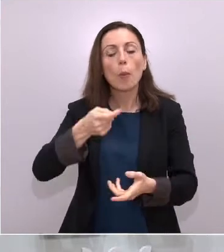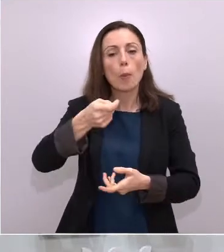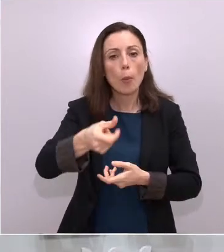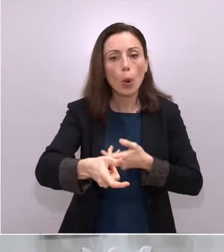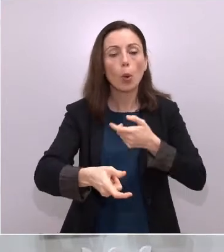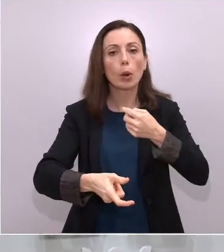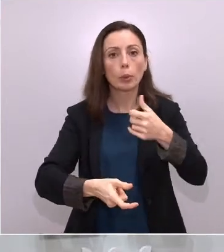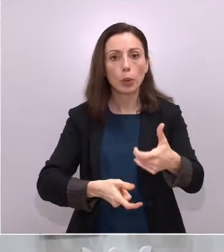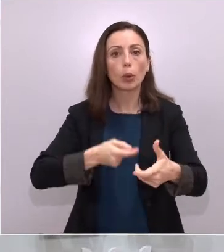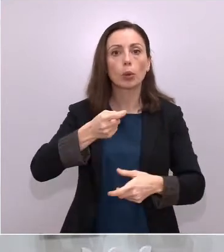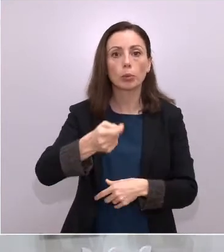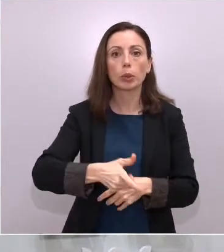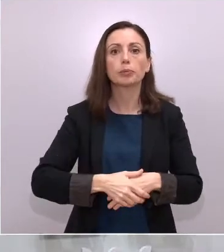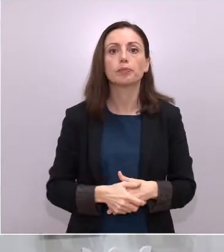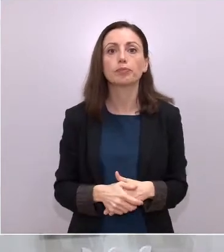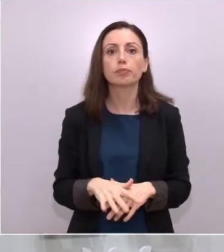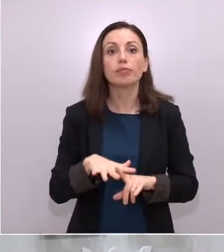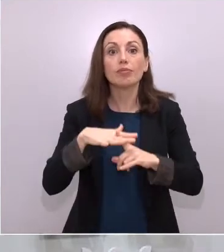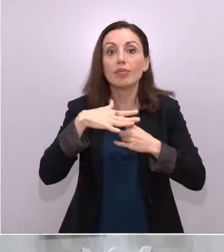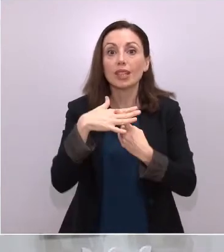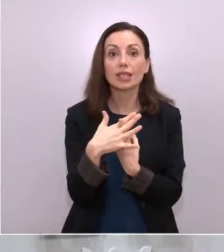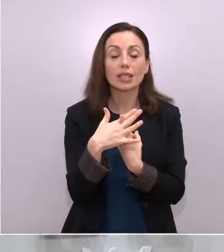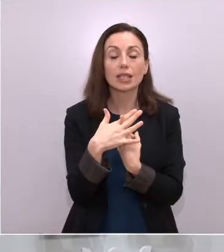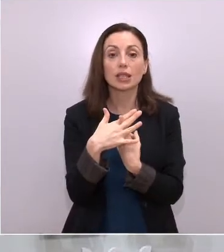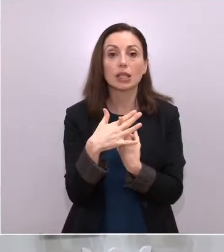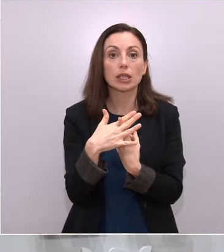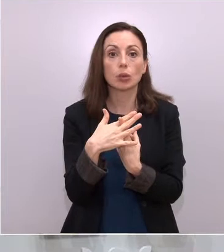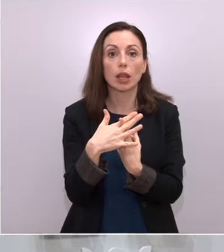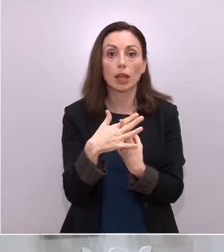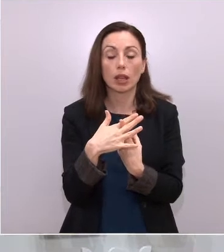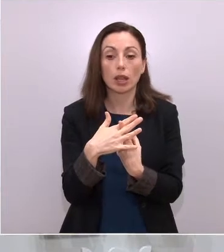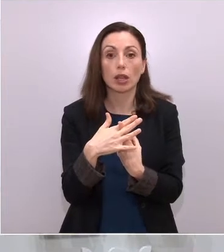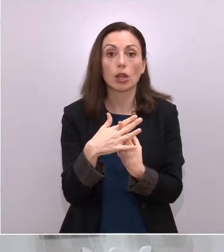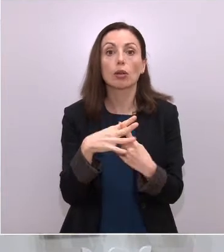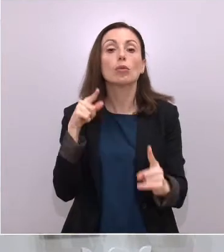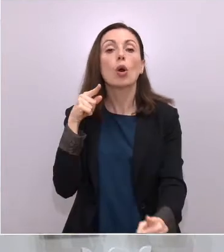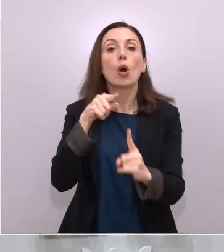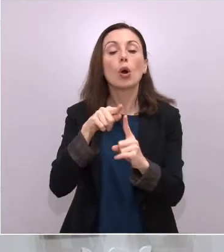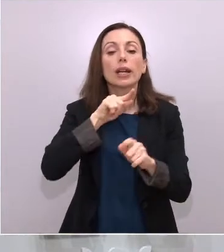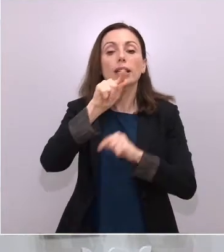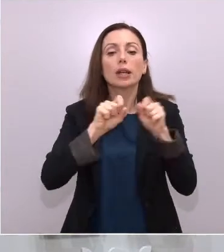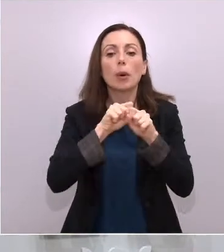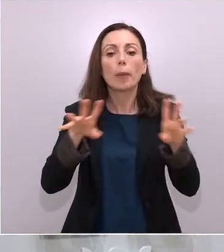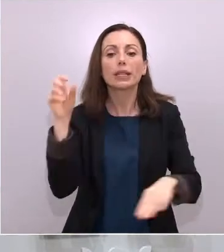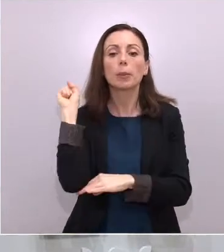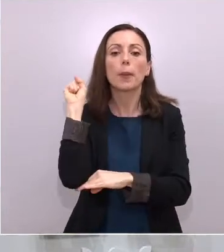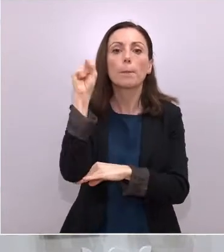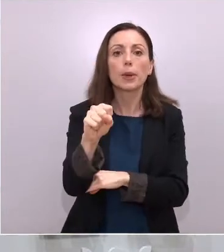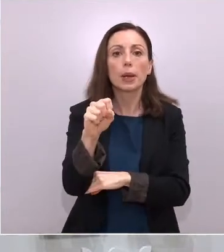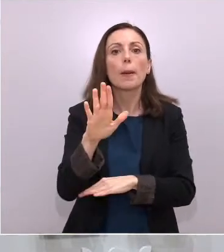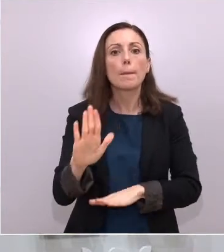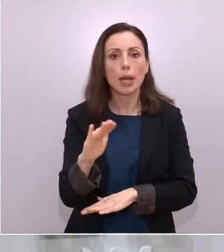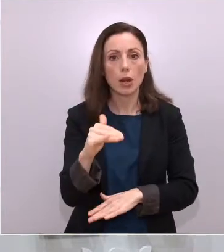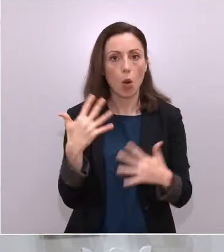moderados, los que la situación requiere en cada momento para vencer a la pandemia, sin precipitarnos.